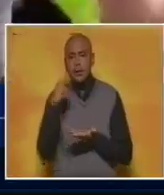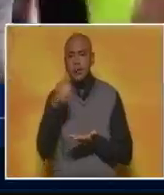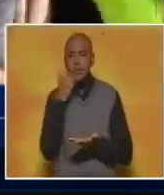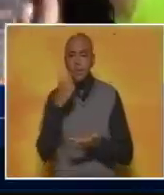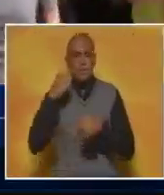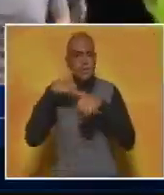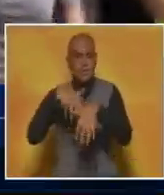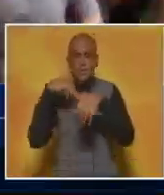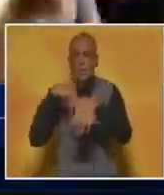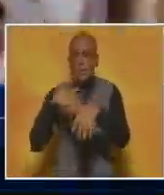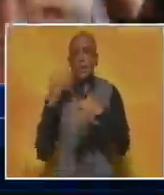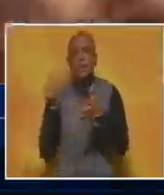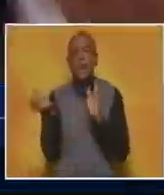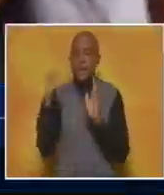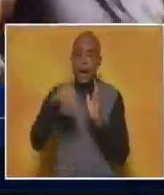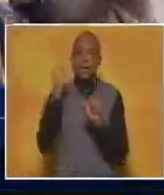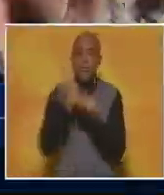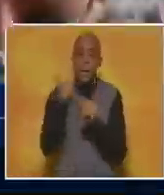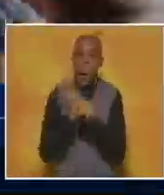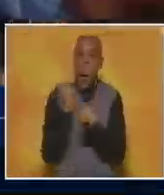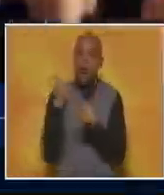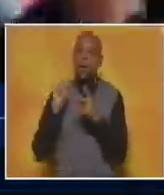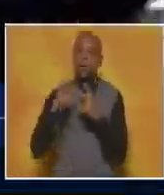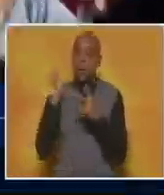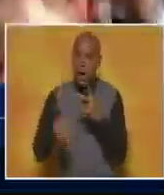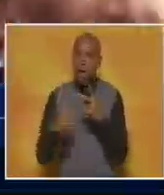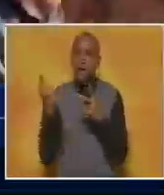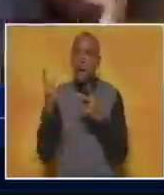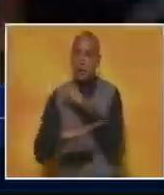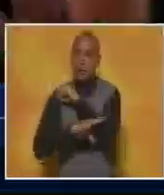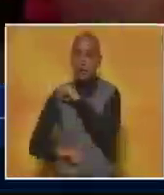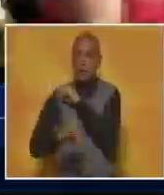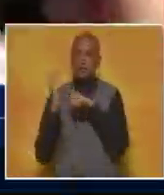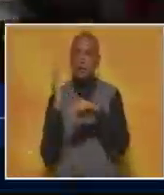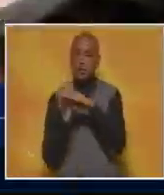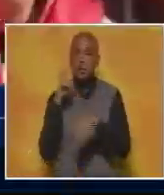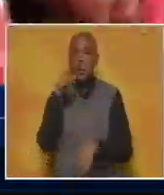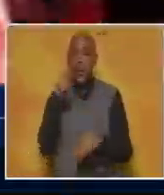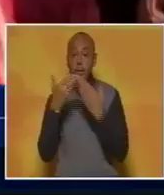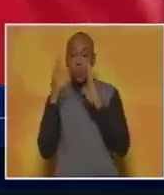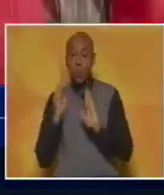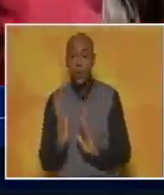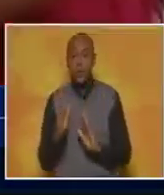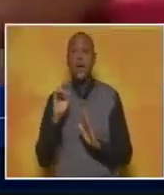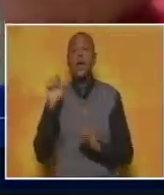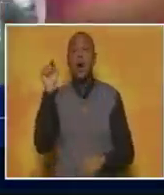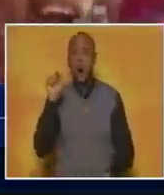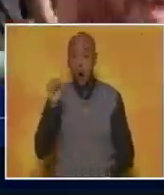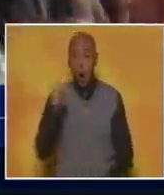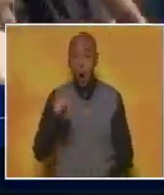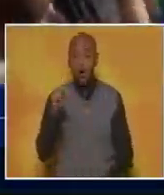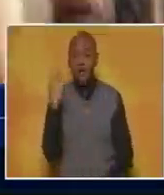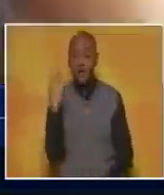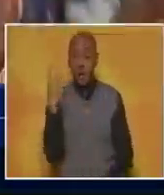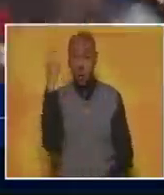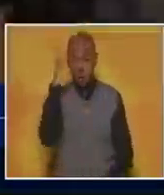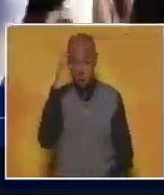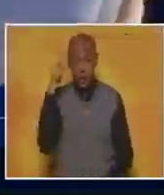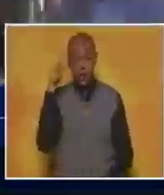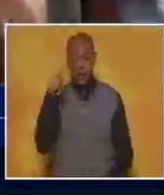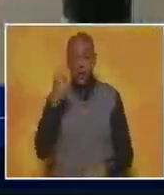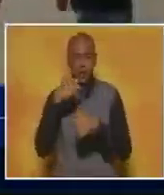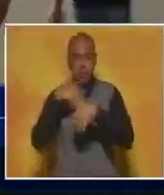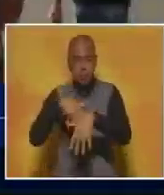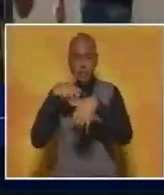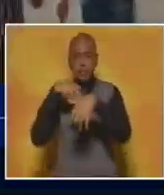pedir mejores servicios básicos, empleo y el fin de la corrupción. Los estudiantes cumplen hoy el segundo día de huelga y de seguimiento